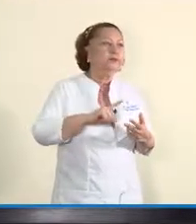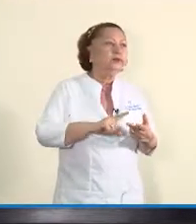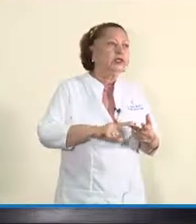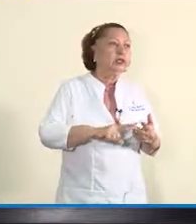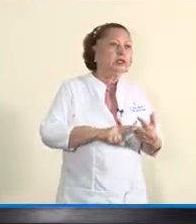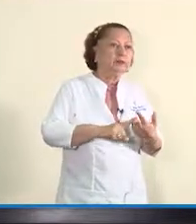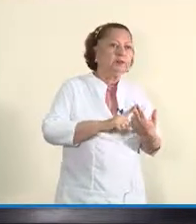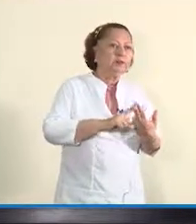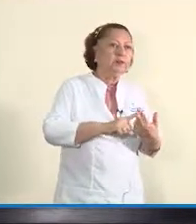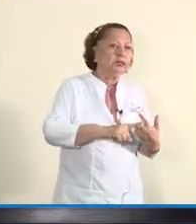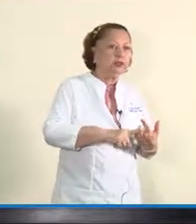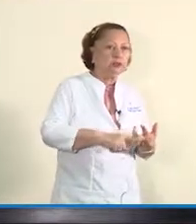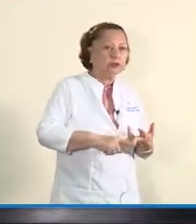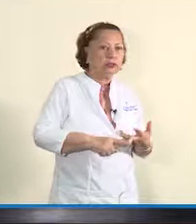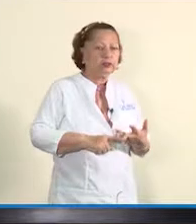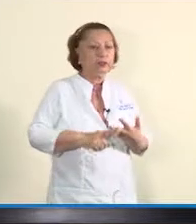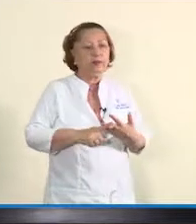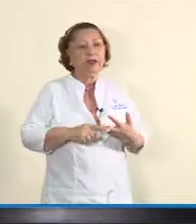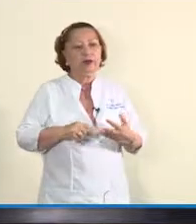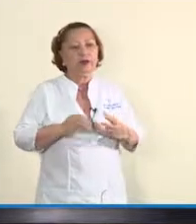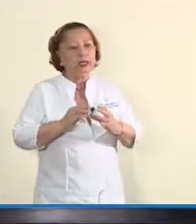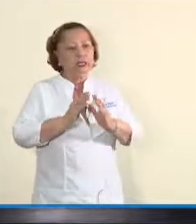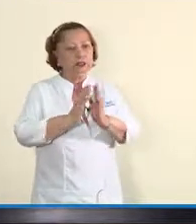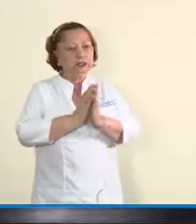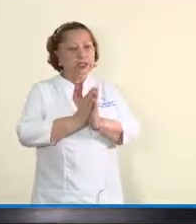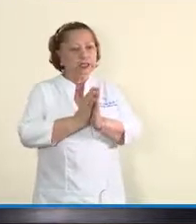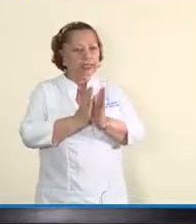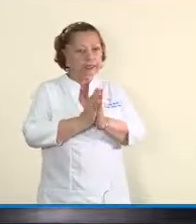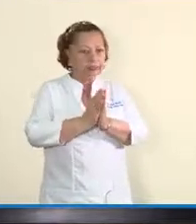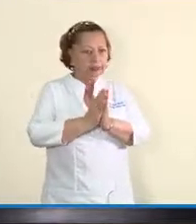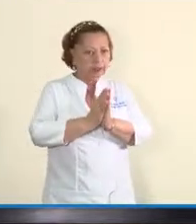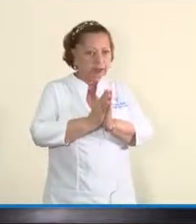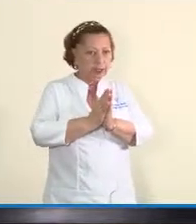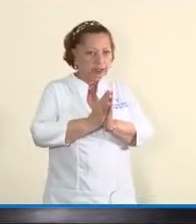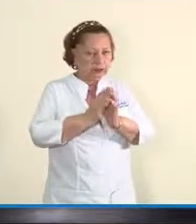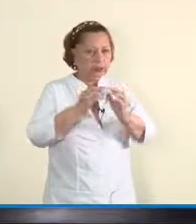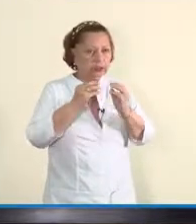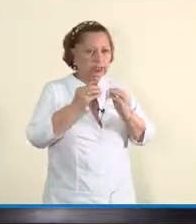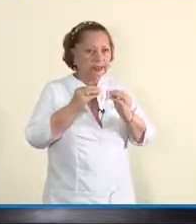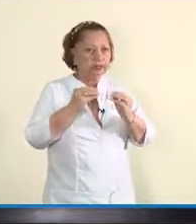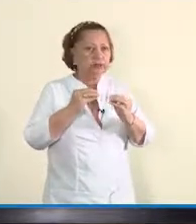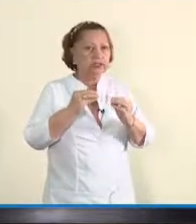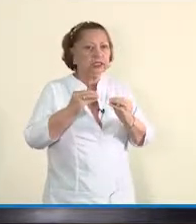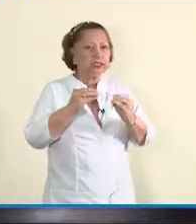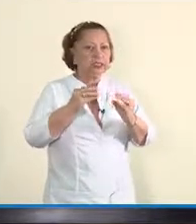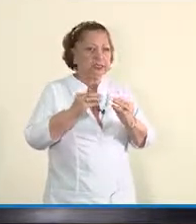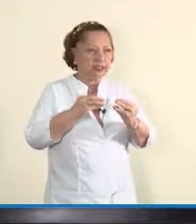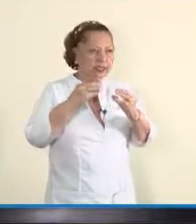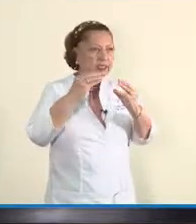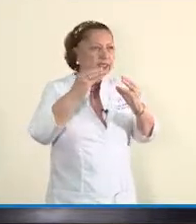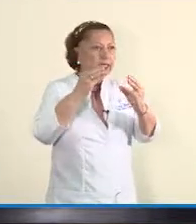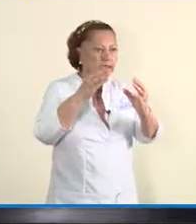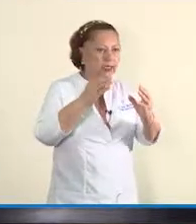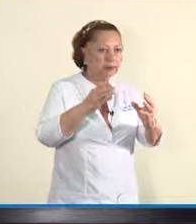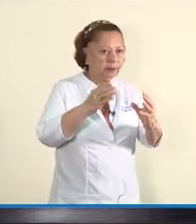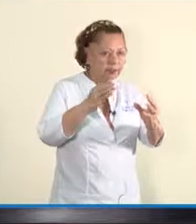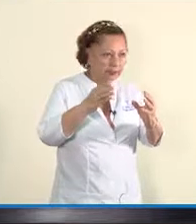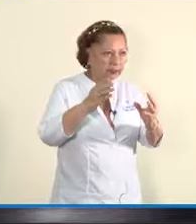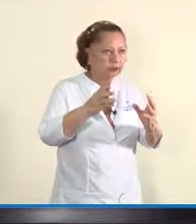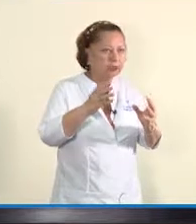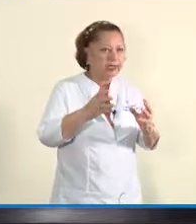por todo, tiene problemas con su estómago. Entonces, esta persona, si usted se considera